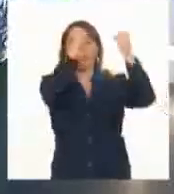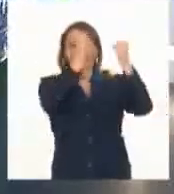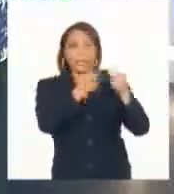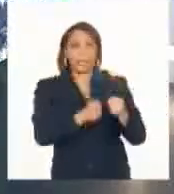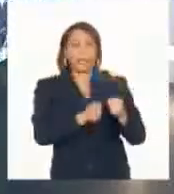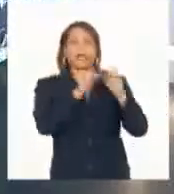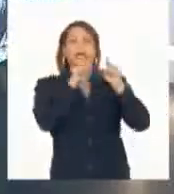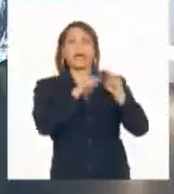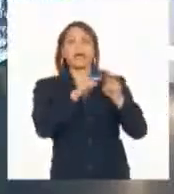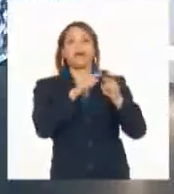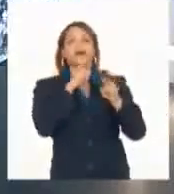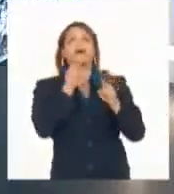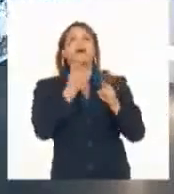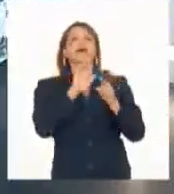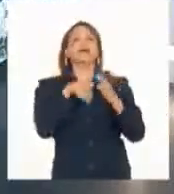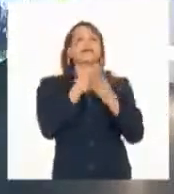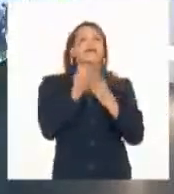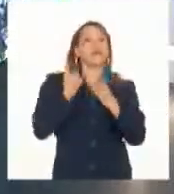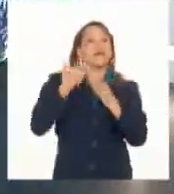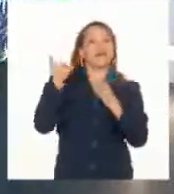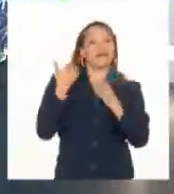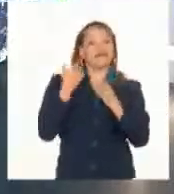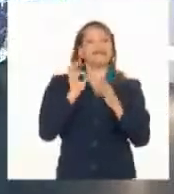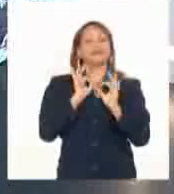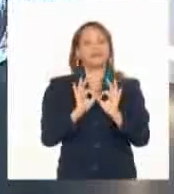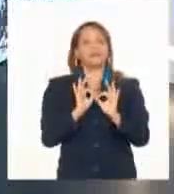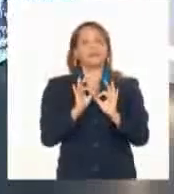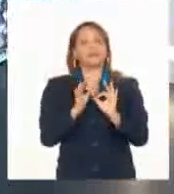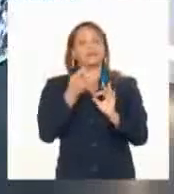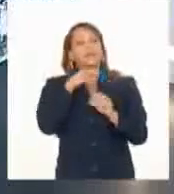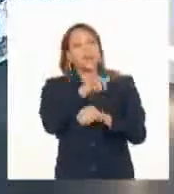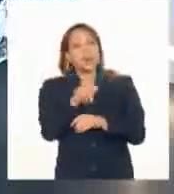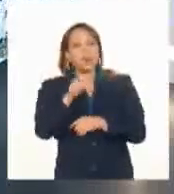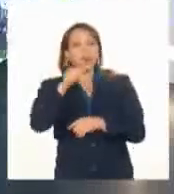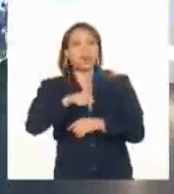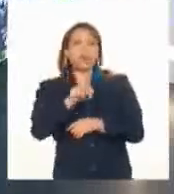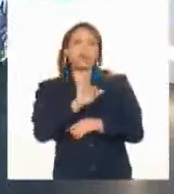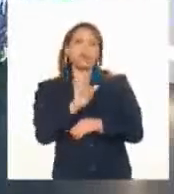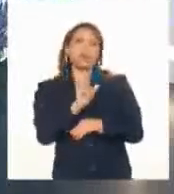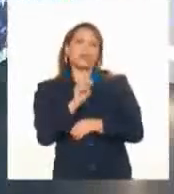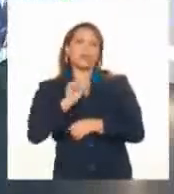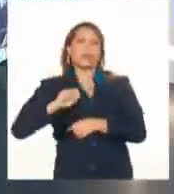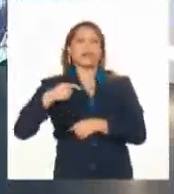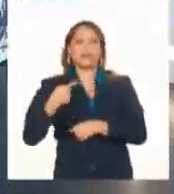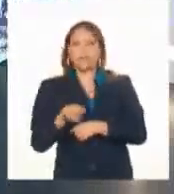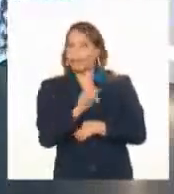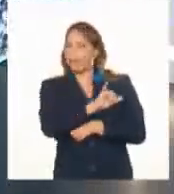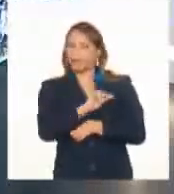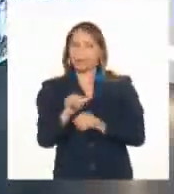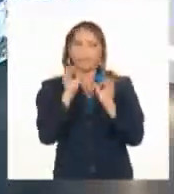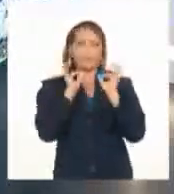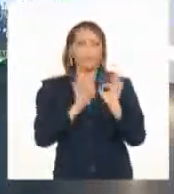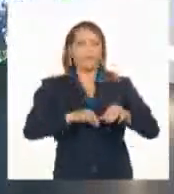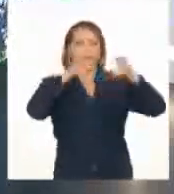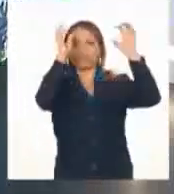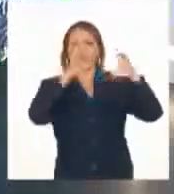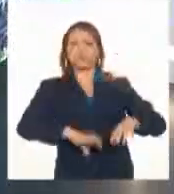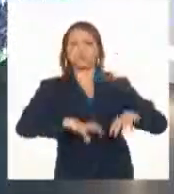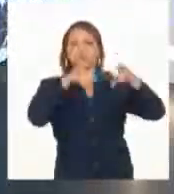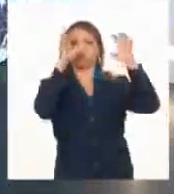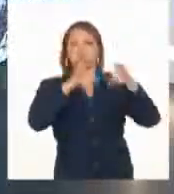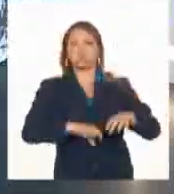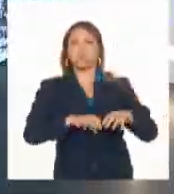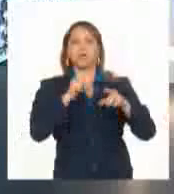intensas ya en jornadas anteriores y hoy también, bueno, y mañana van a continuar las lluvias durante